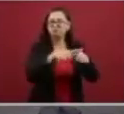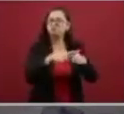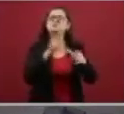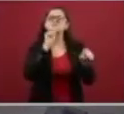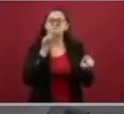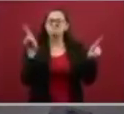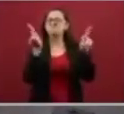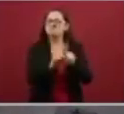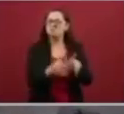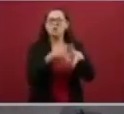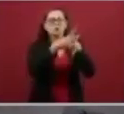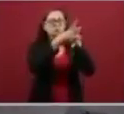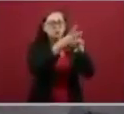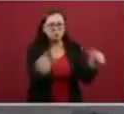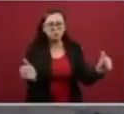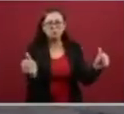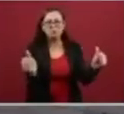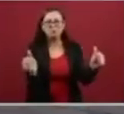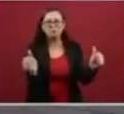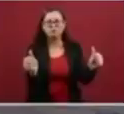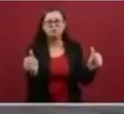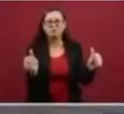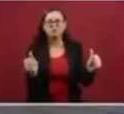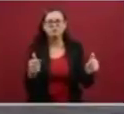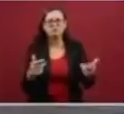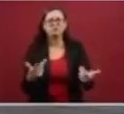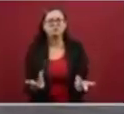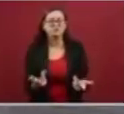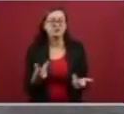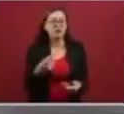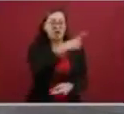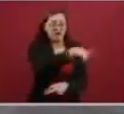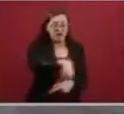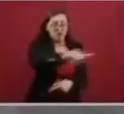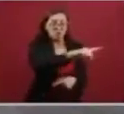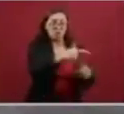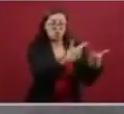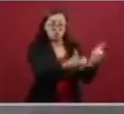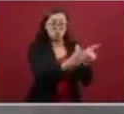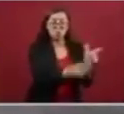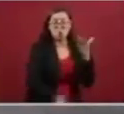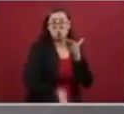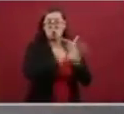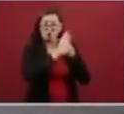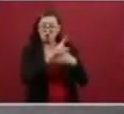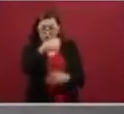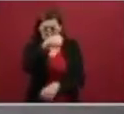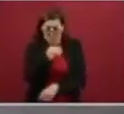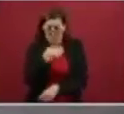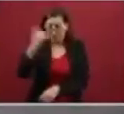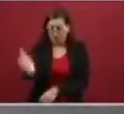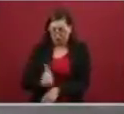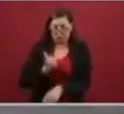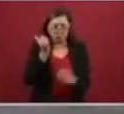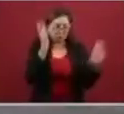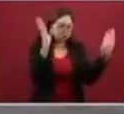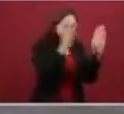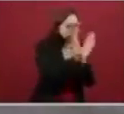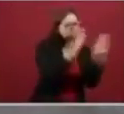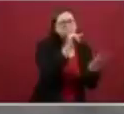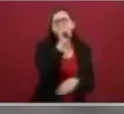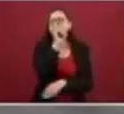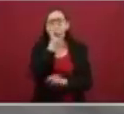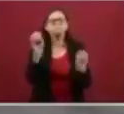nuestro gobierno no son espiados como era antes. Se